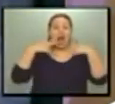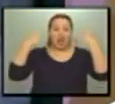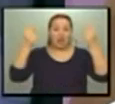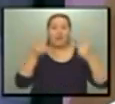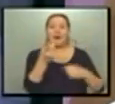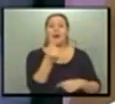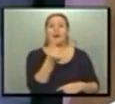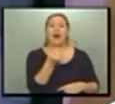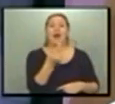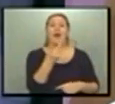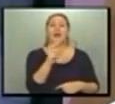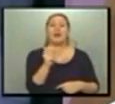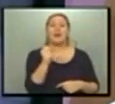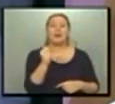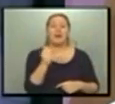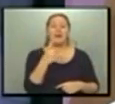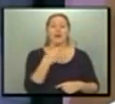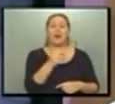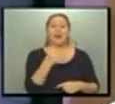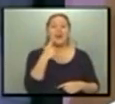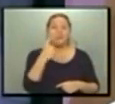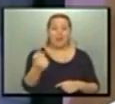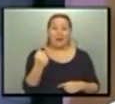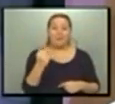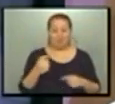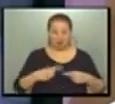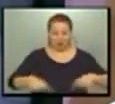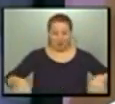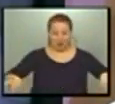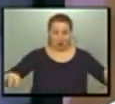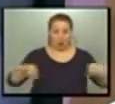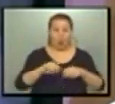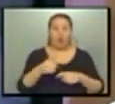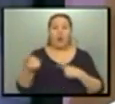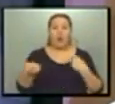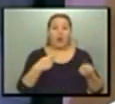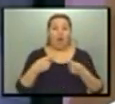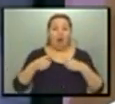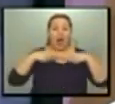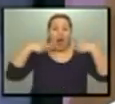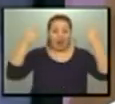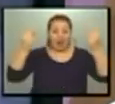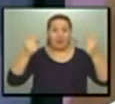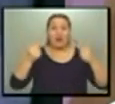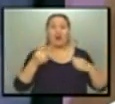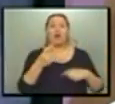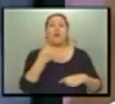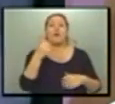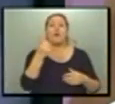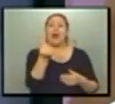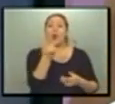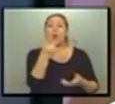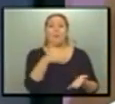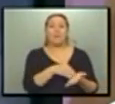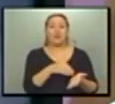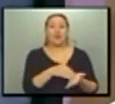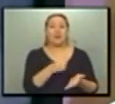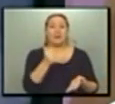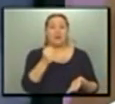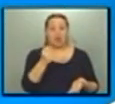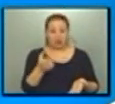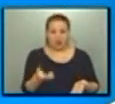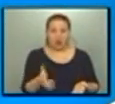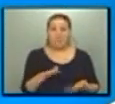pesos el metro cuadrado. O sea, un local de 50 metros en el Alto Palermo te sale 1.000.000 de pesos. Impresionante, claro. Por eso por la mes, diferencia, ¿no?